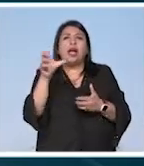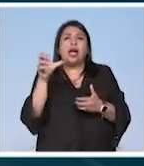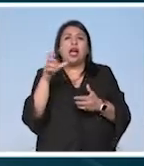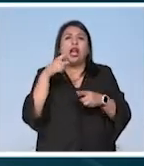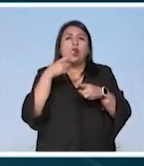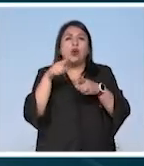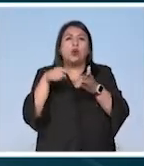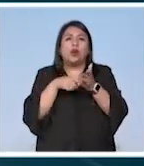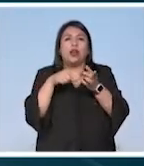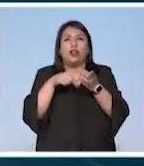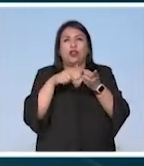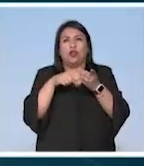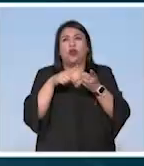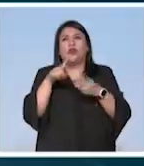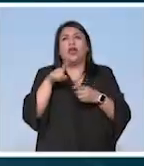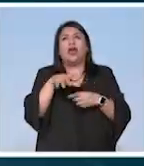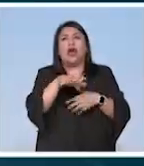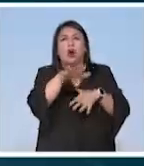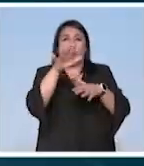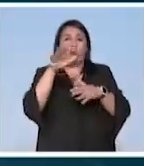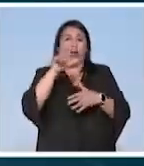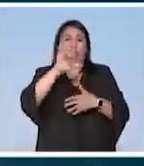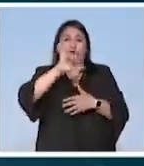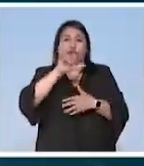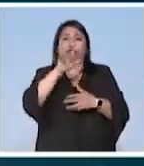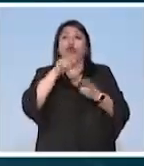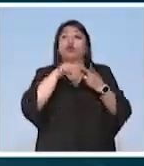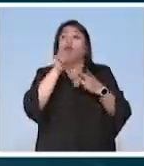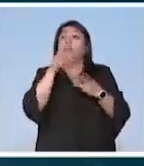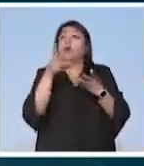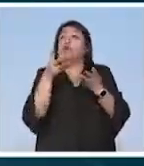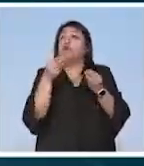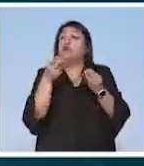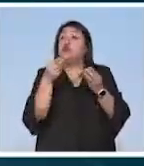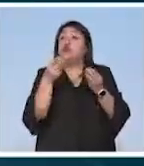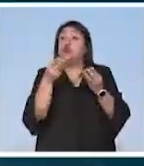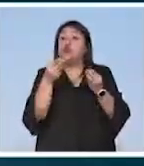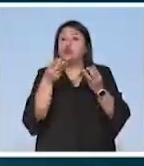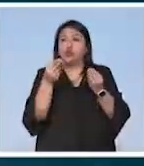a los mantos acuíferos en la zona del Ajusco. También la gran cantidad de